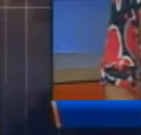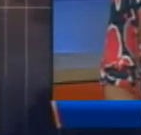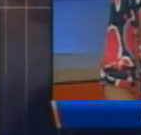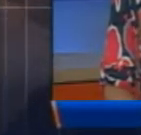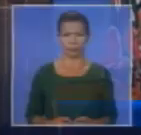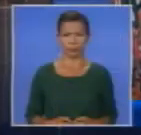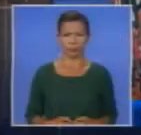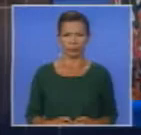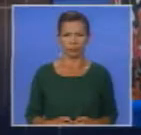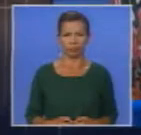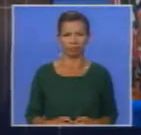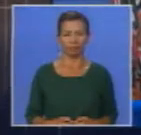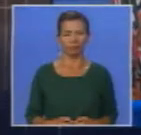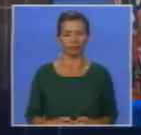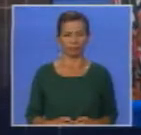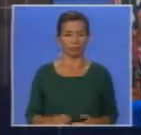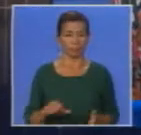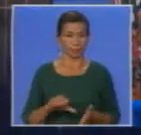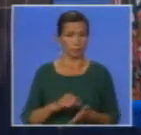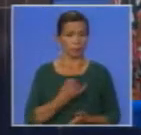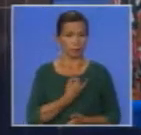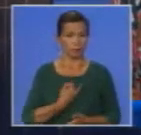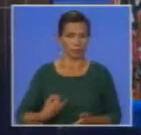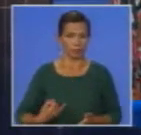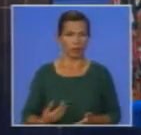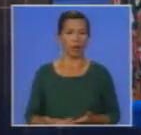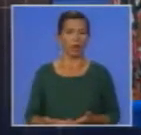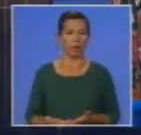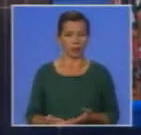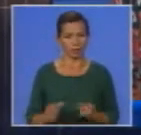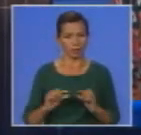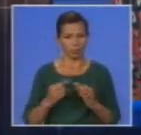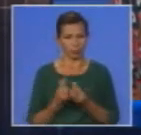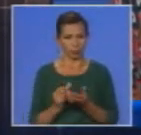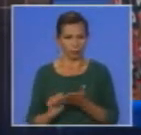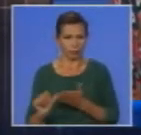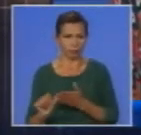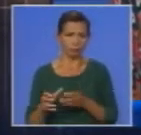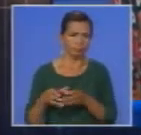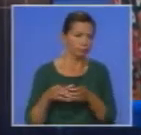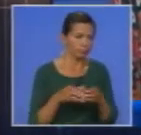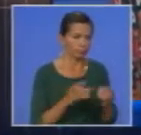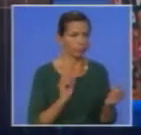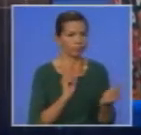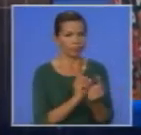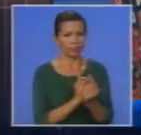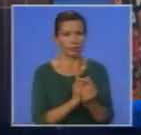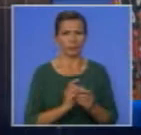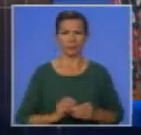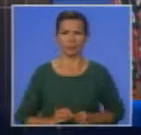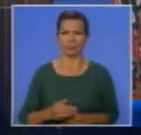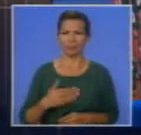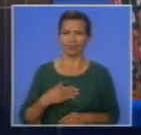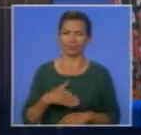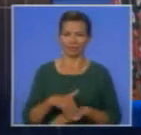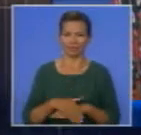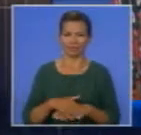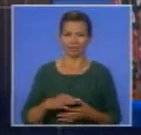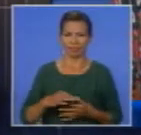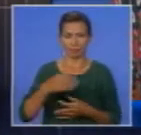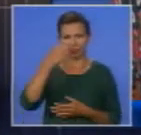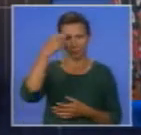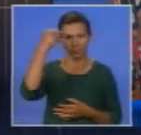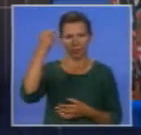Ipiales en un nuevo encuentro de gabinetes ministeriales. María Josefa, ¿cómo estás? Buenas tardes. Buenas